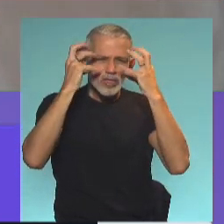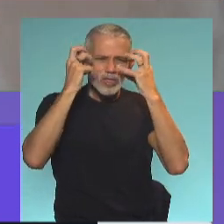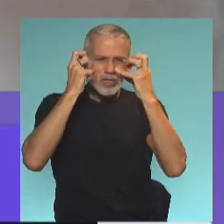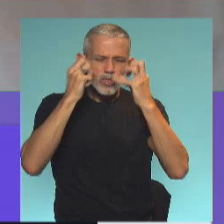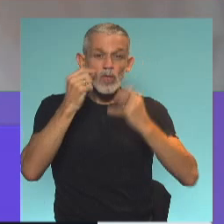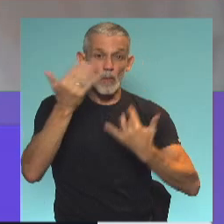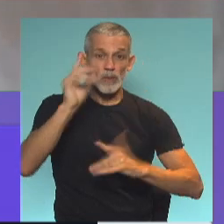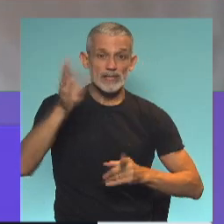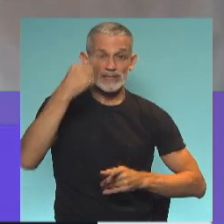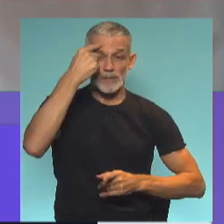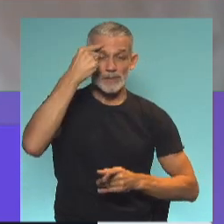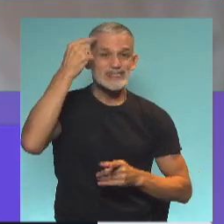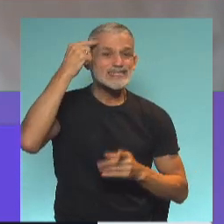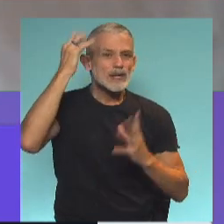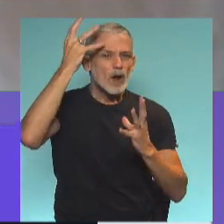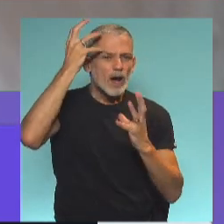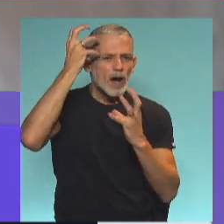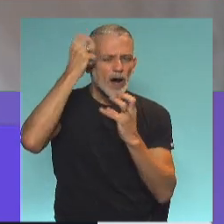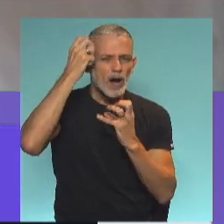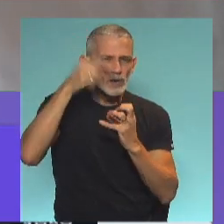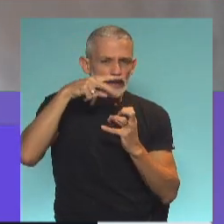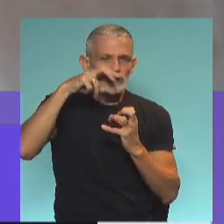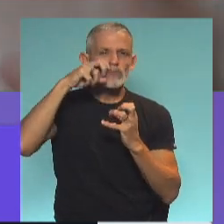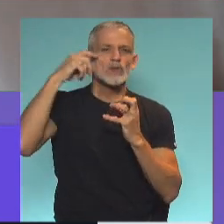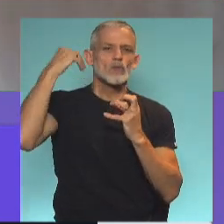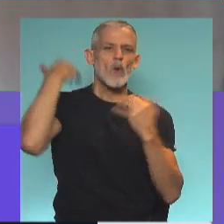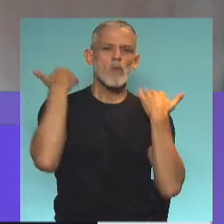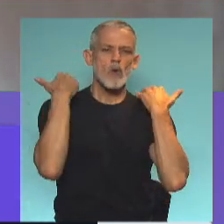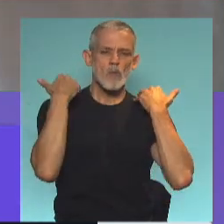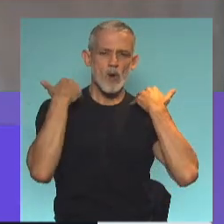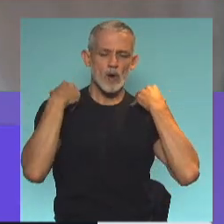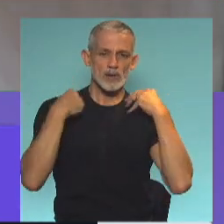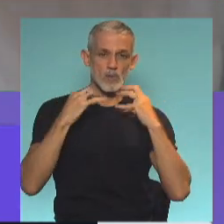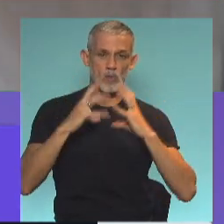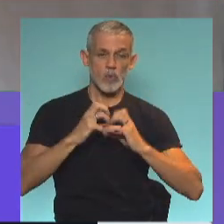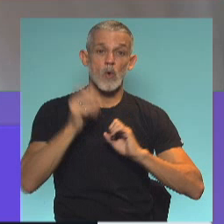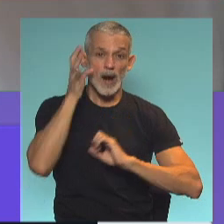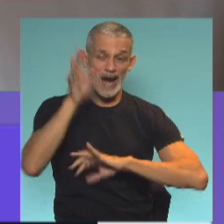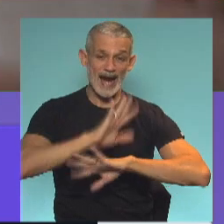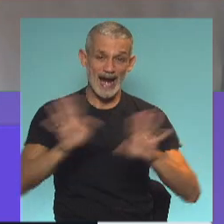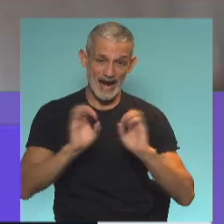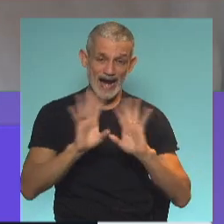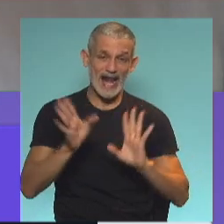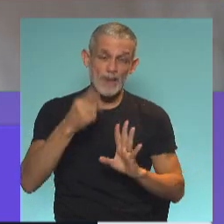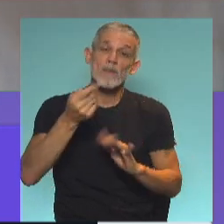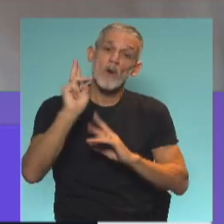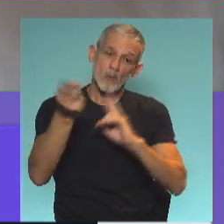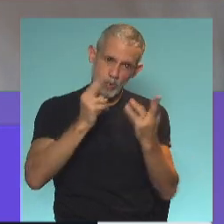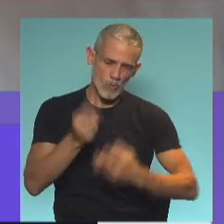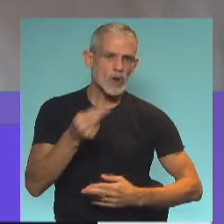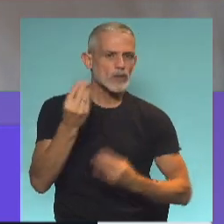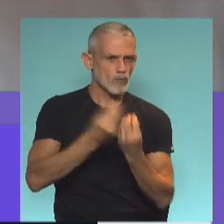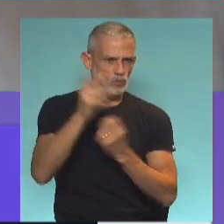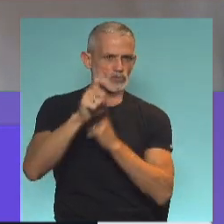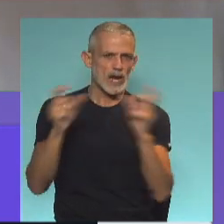puede comprometer el cerebro y por inhalación puede ir a los pulmones con un cuadro gravísimo, una alta tasa de letalidad o